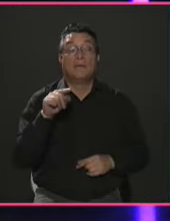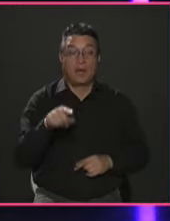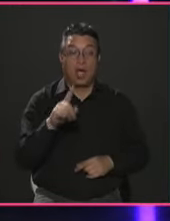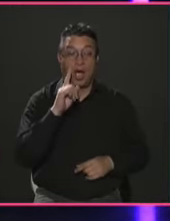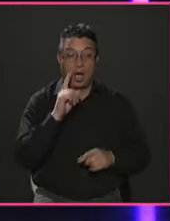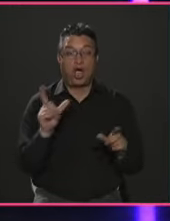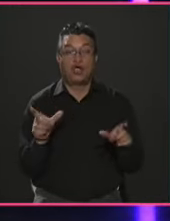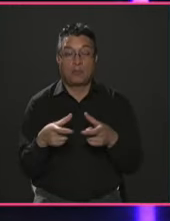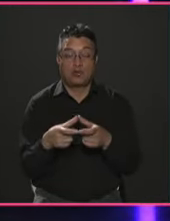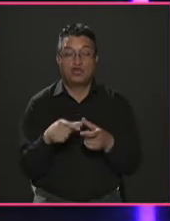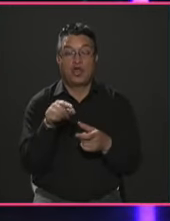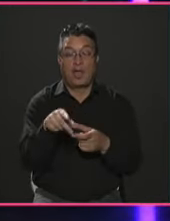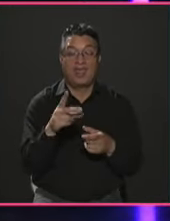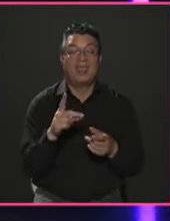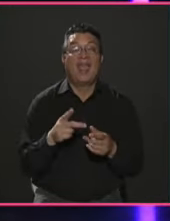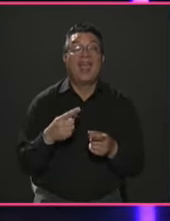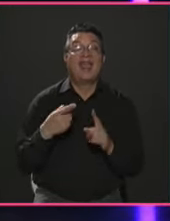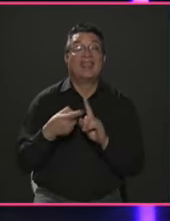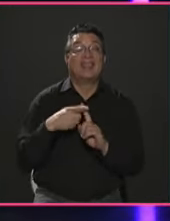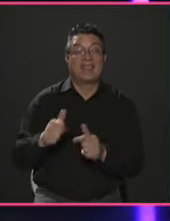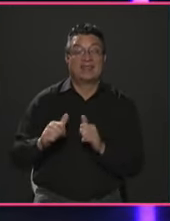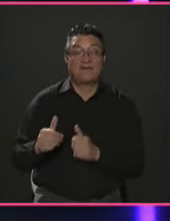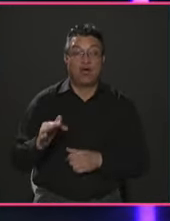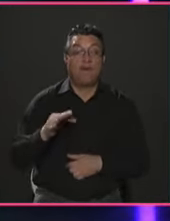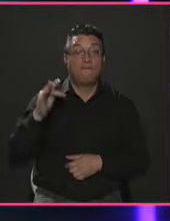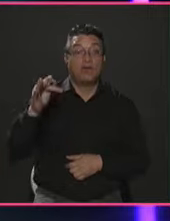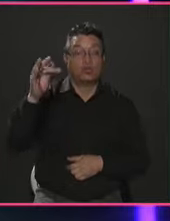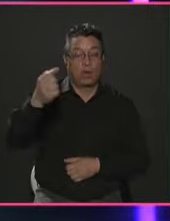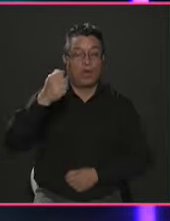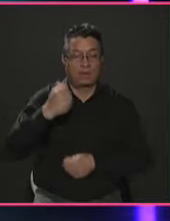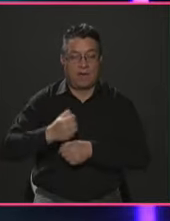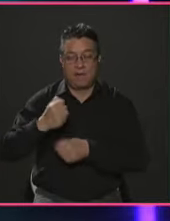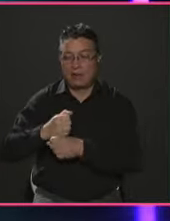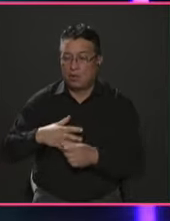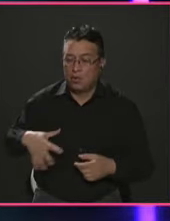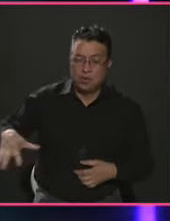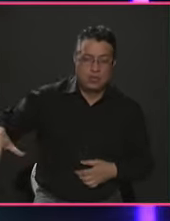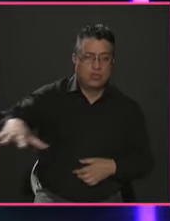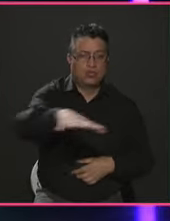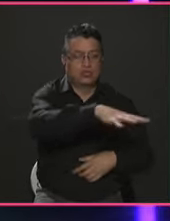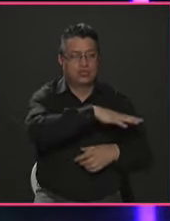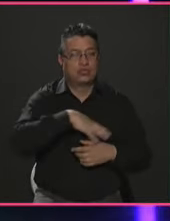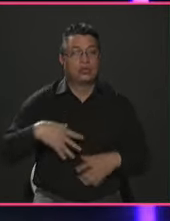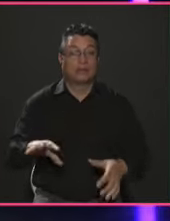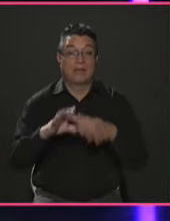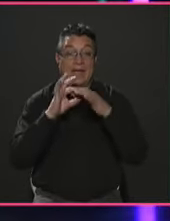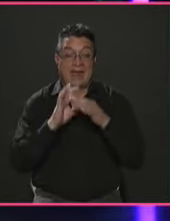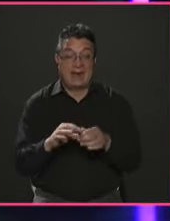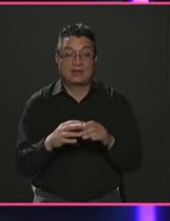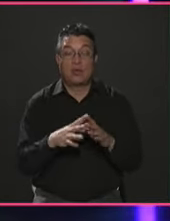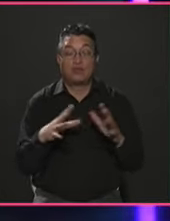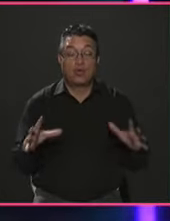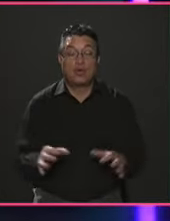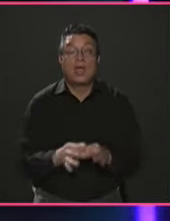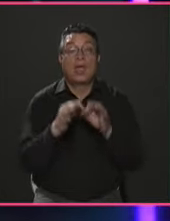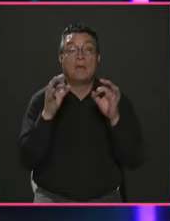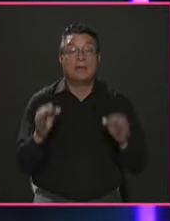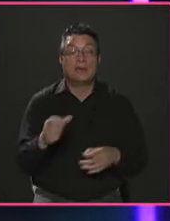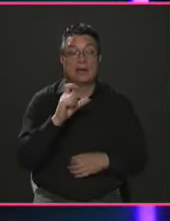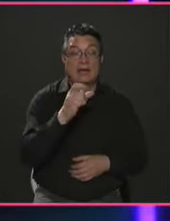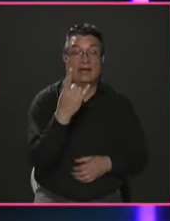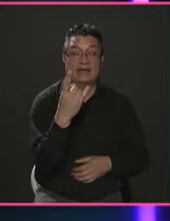comisión desafíos del futuro que ha trabajado de manera transversal Quiero agradecer forma muy especial aido